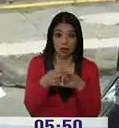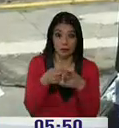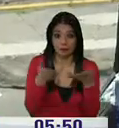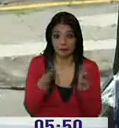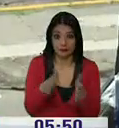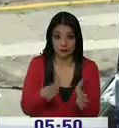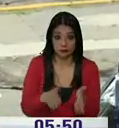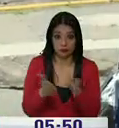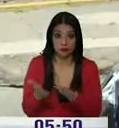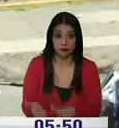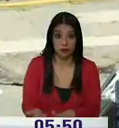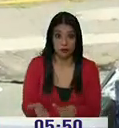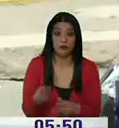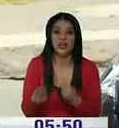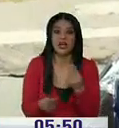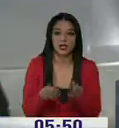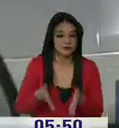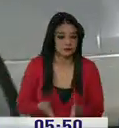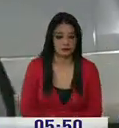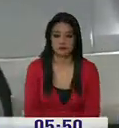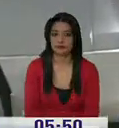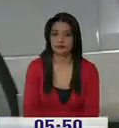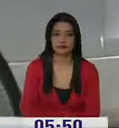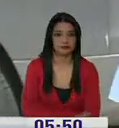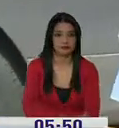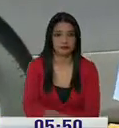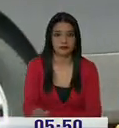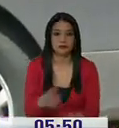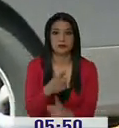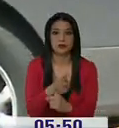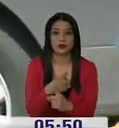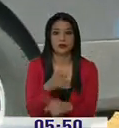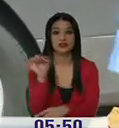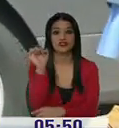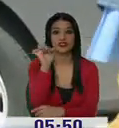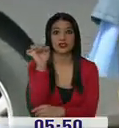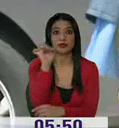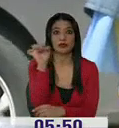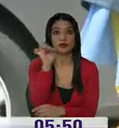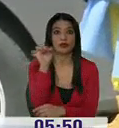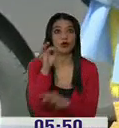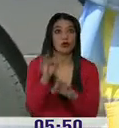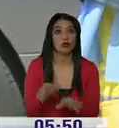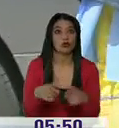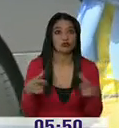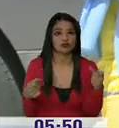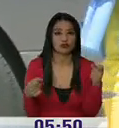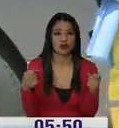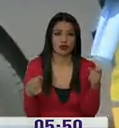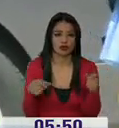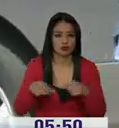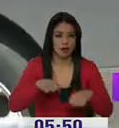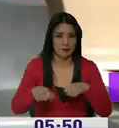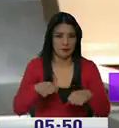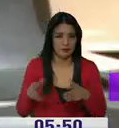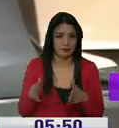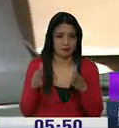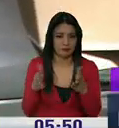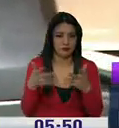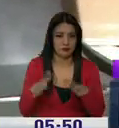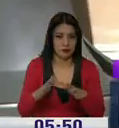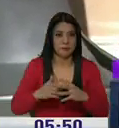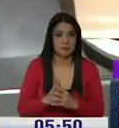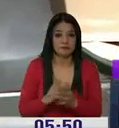se procede a la inhumación correspondiente. Por lo que al sitio acudió un vehículo de una funeraria para los procedimientos correspondientes, mientras